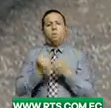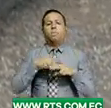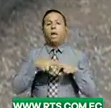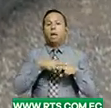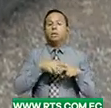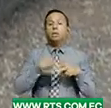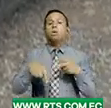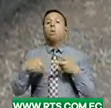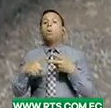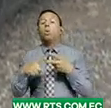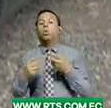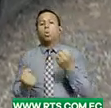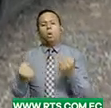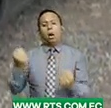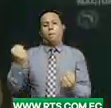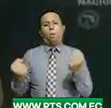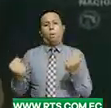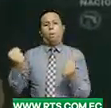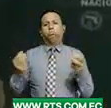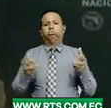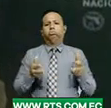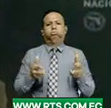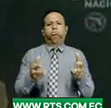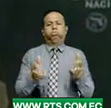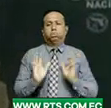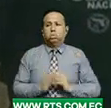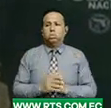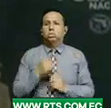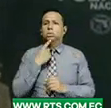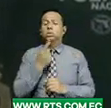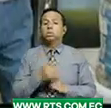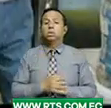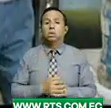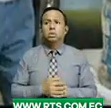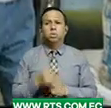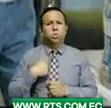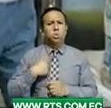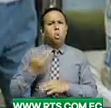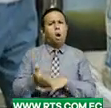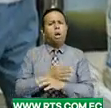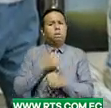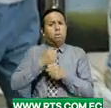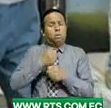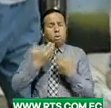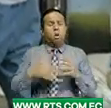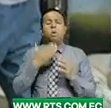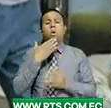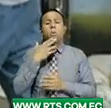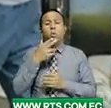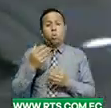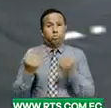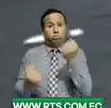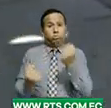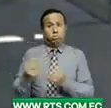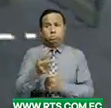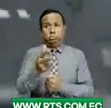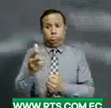un camión. Fue rápido, o sea, sacaba el carro del garaje y me tuve que cerrar el garaje.